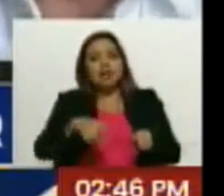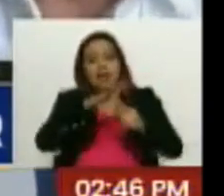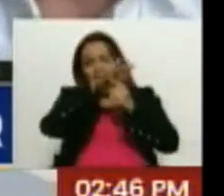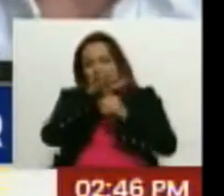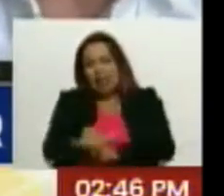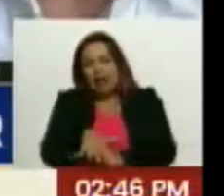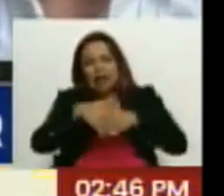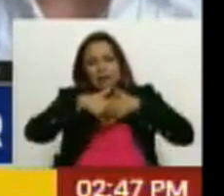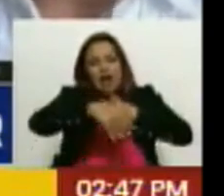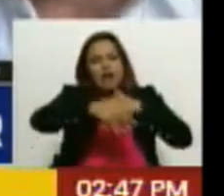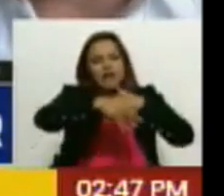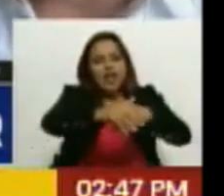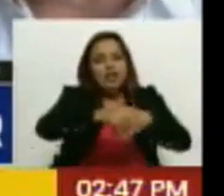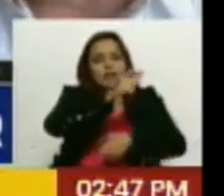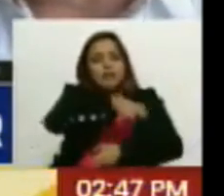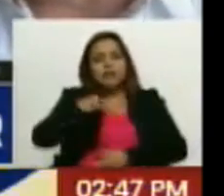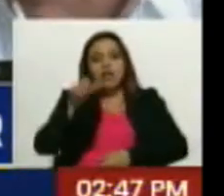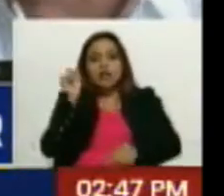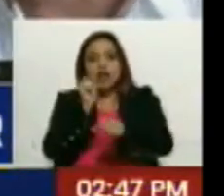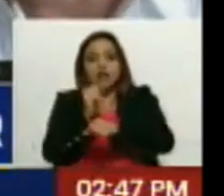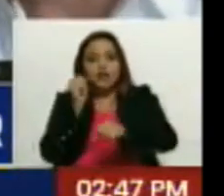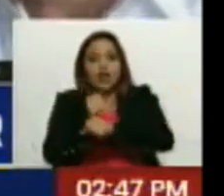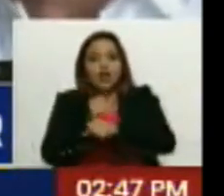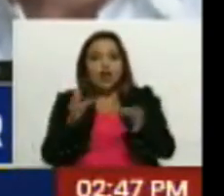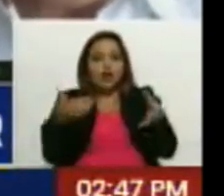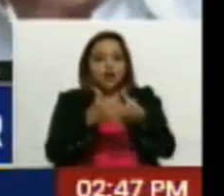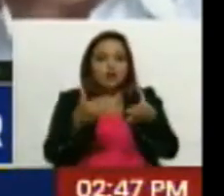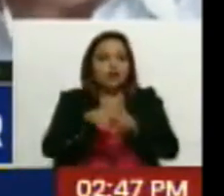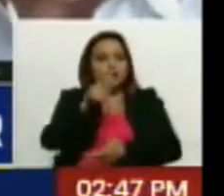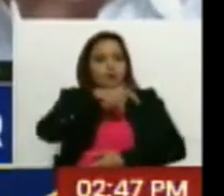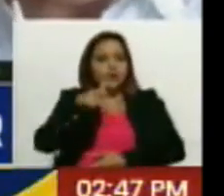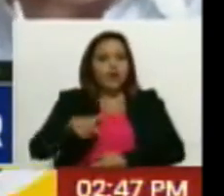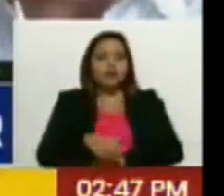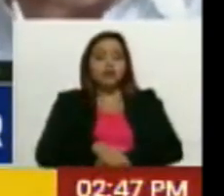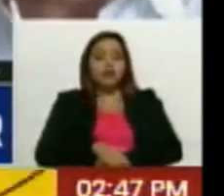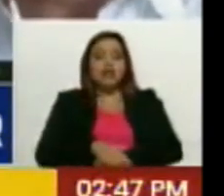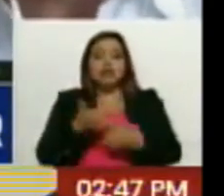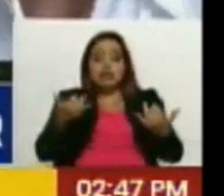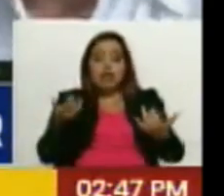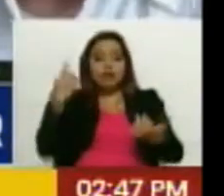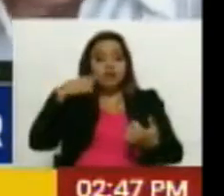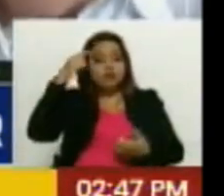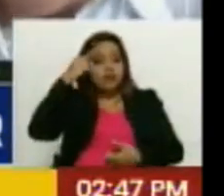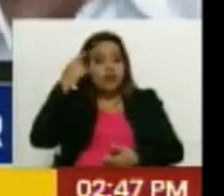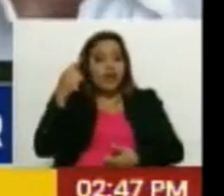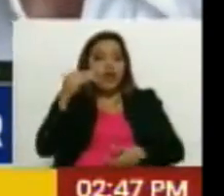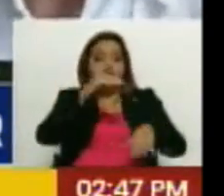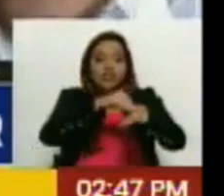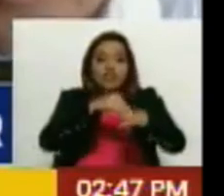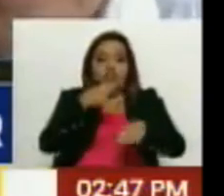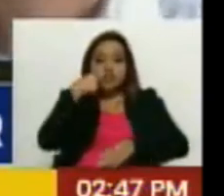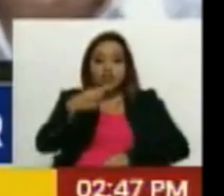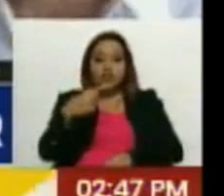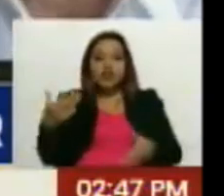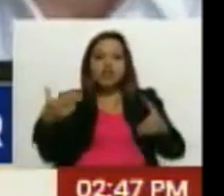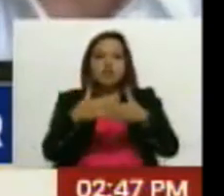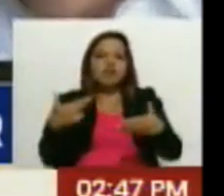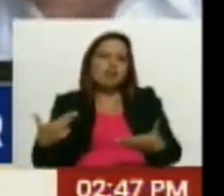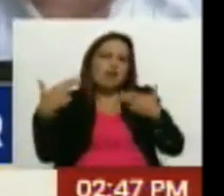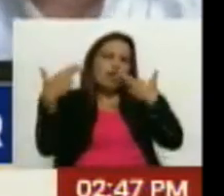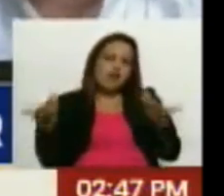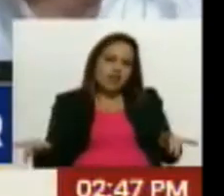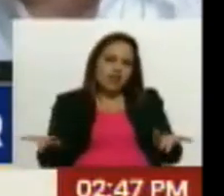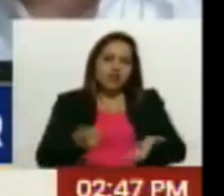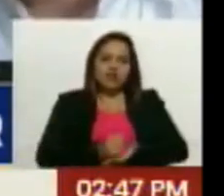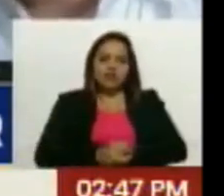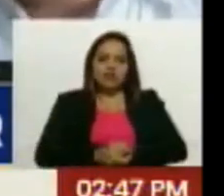manifestaciones de los trabajadores y de los sectores populares, a quienes ya hace pocos días han calificado como terroristas.